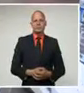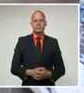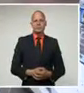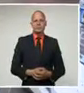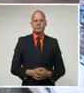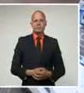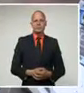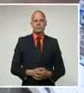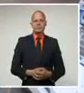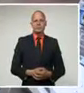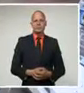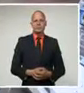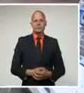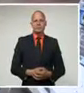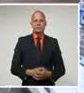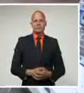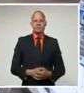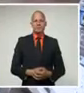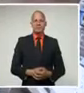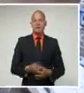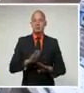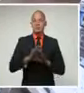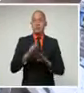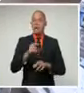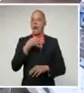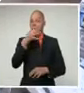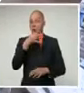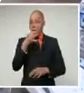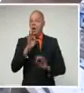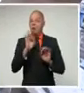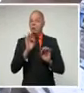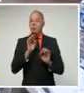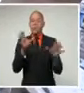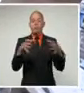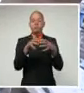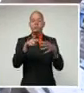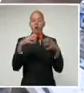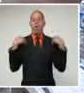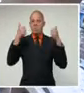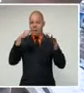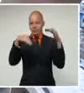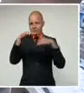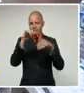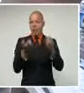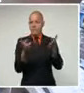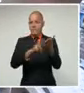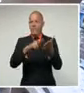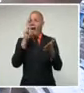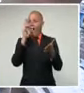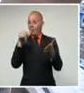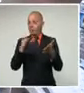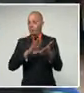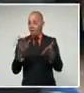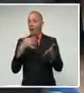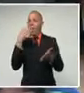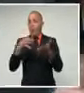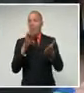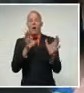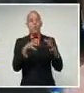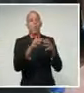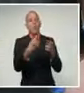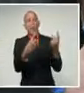Los miembros de la dirección nacional de los CDR coincidieron que la batalla contra los enemigos de la revolución